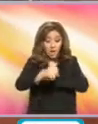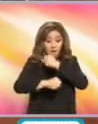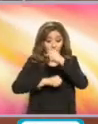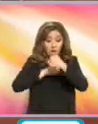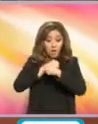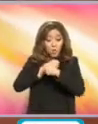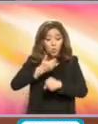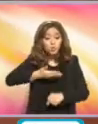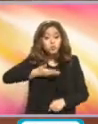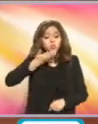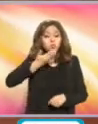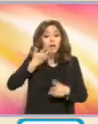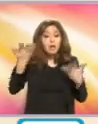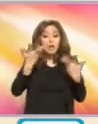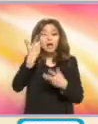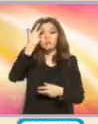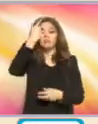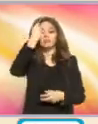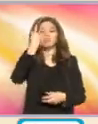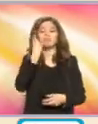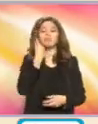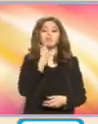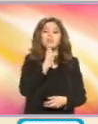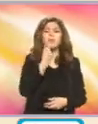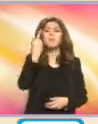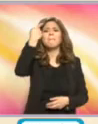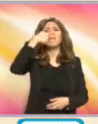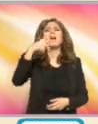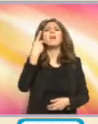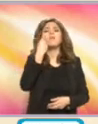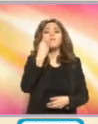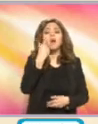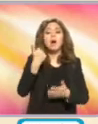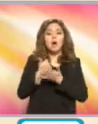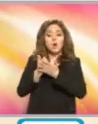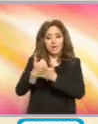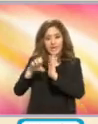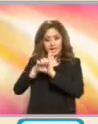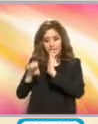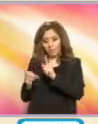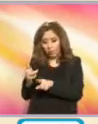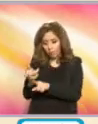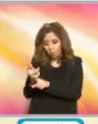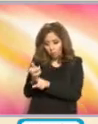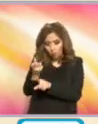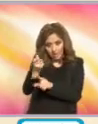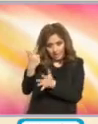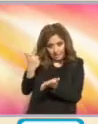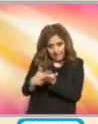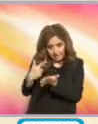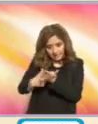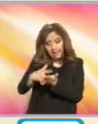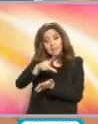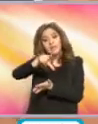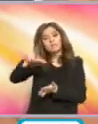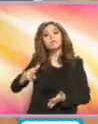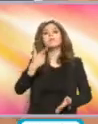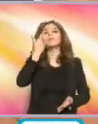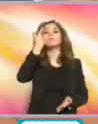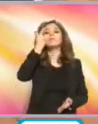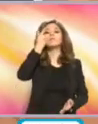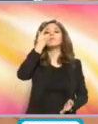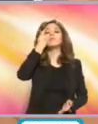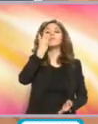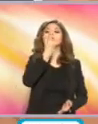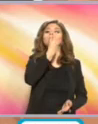y se empezó de una manera reconstructiva. Se tomaba un poco de grasa y se inyectaba en zonas en donde necesitábamos